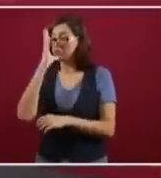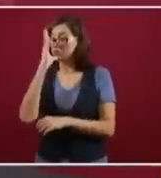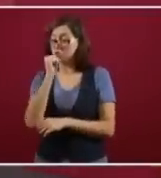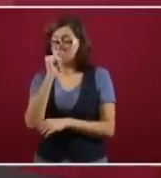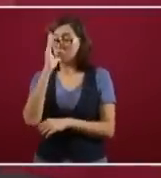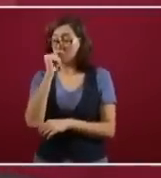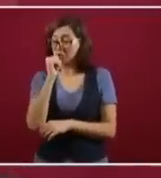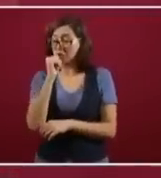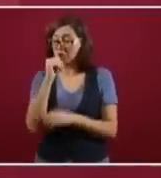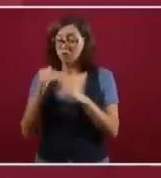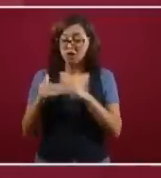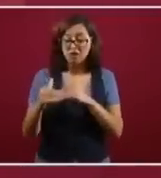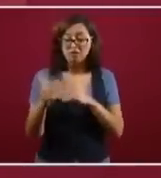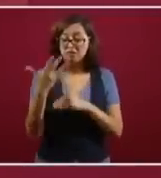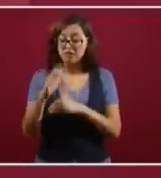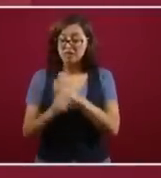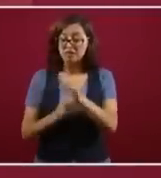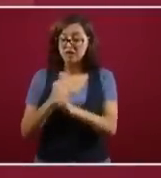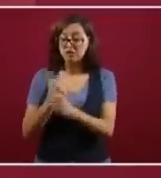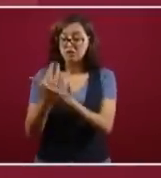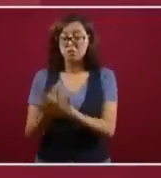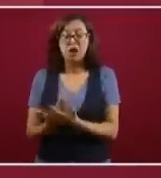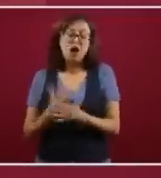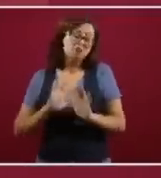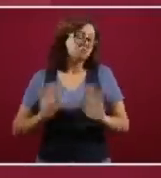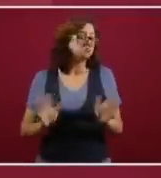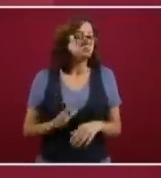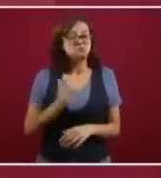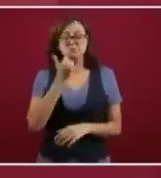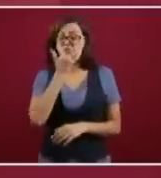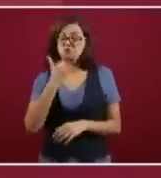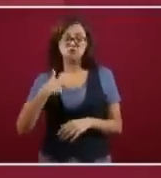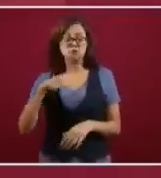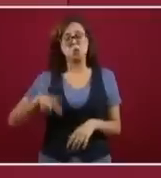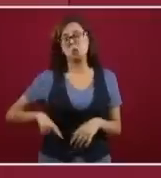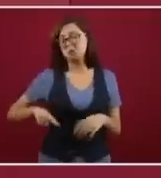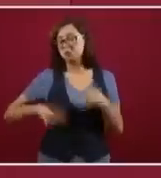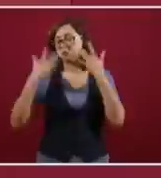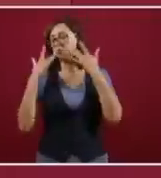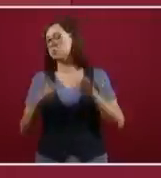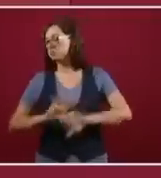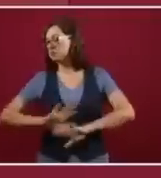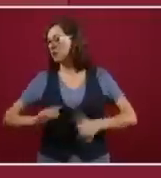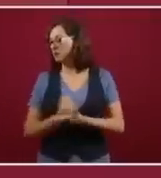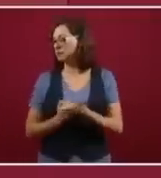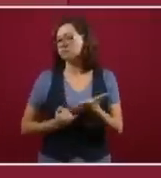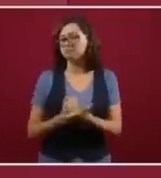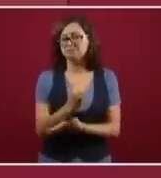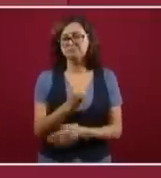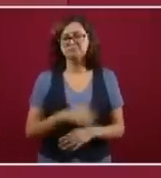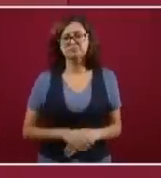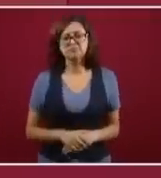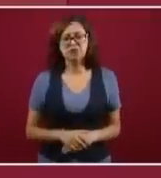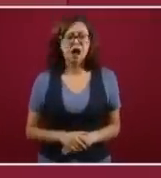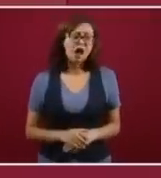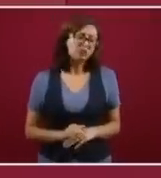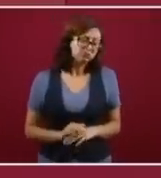seguir en el servicio público. Yo les diría que lo piensen